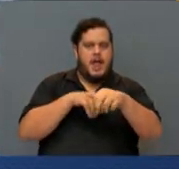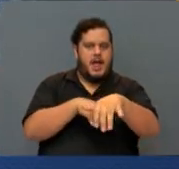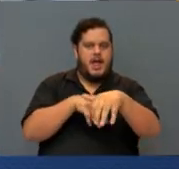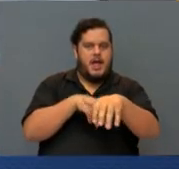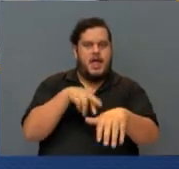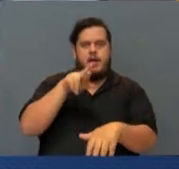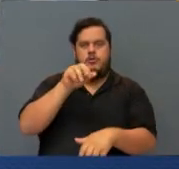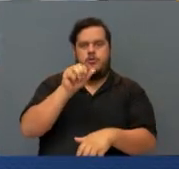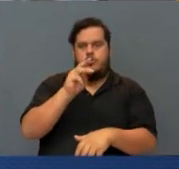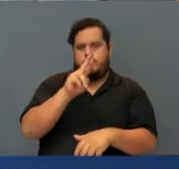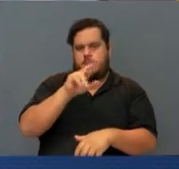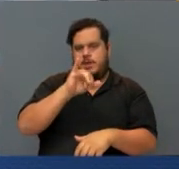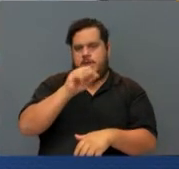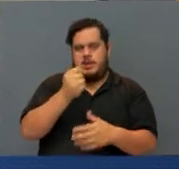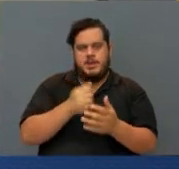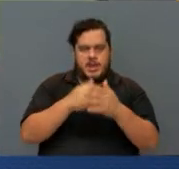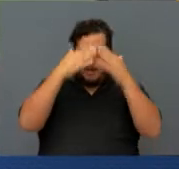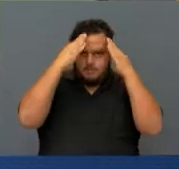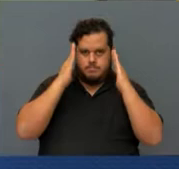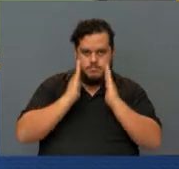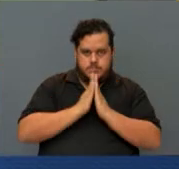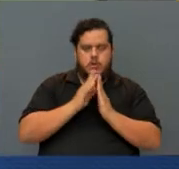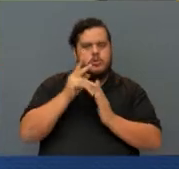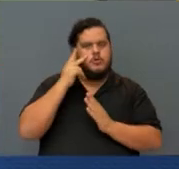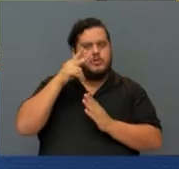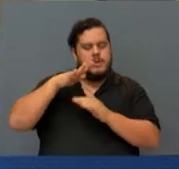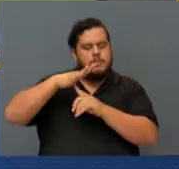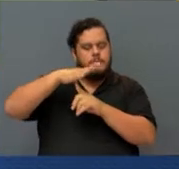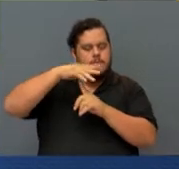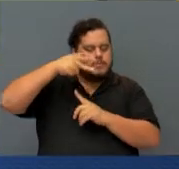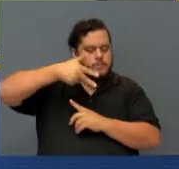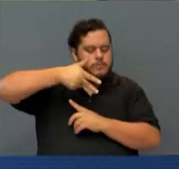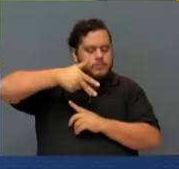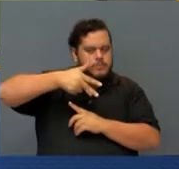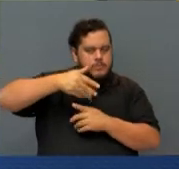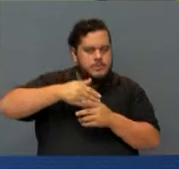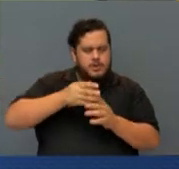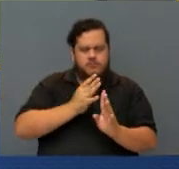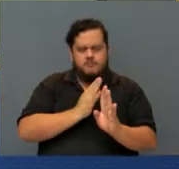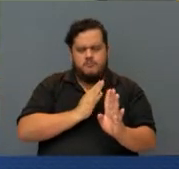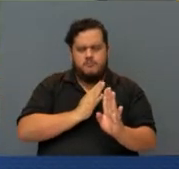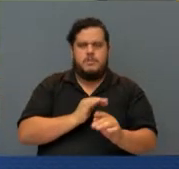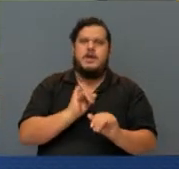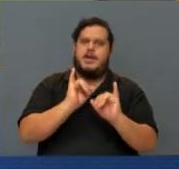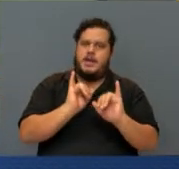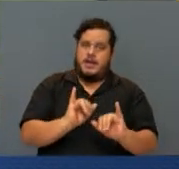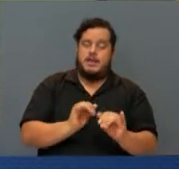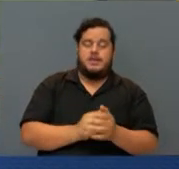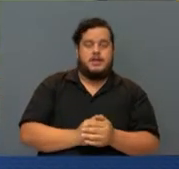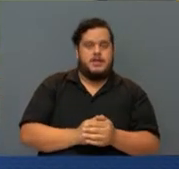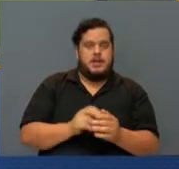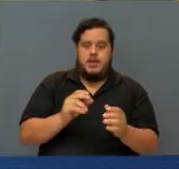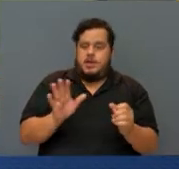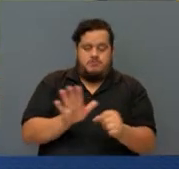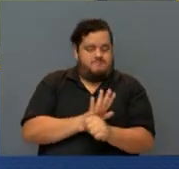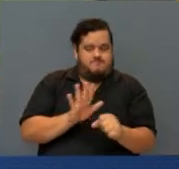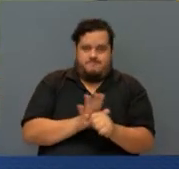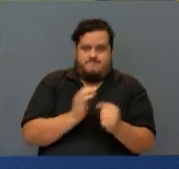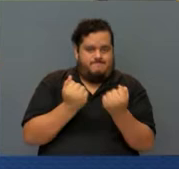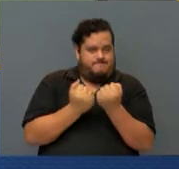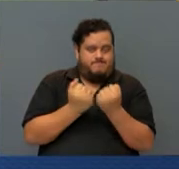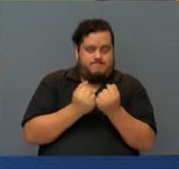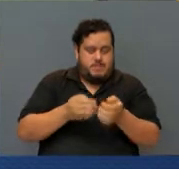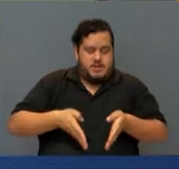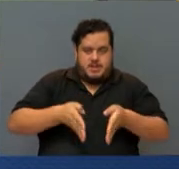romería cartago que ustedes las tomas aéreas de la gente caminando hacia la virgen de los ángeles es una cosa así la no cabía la gente por la calle